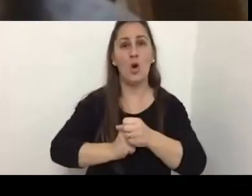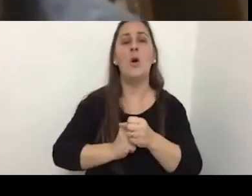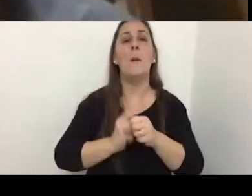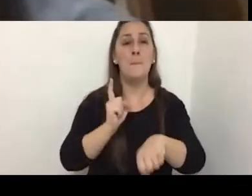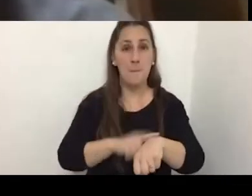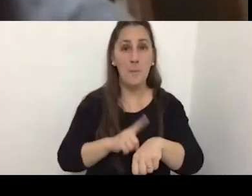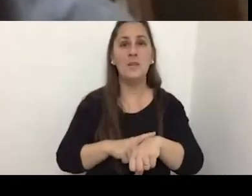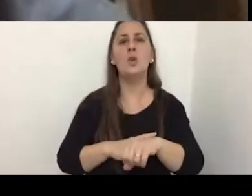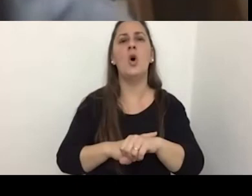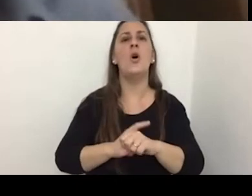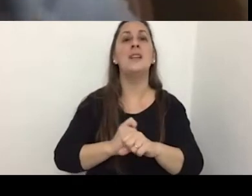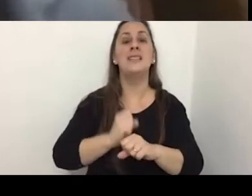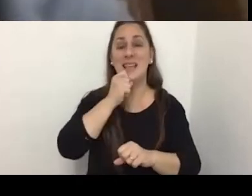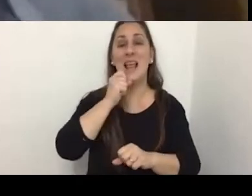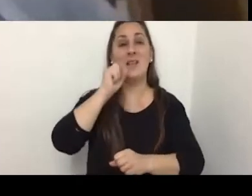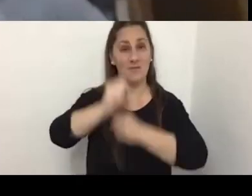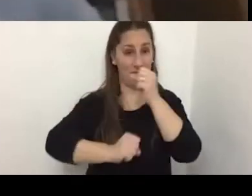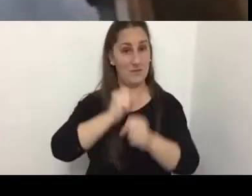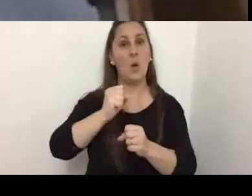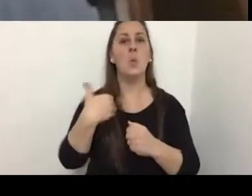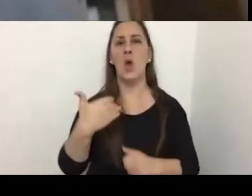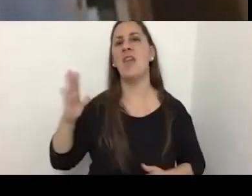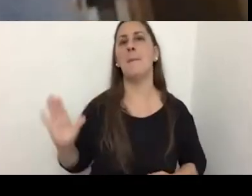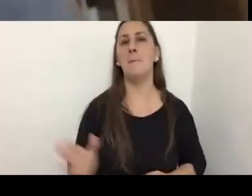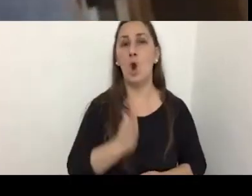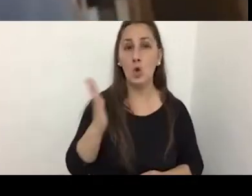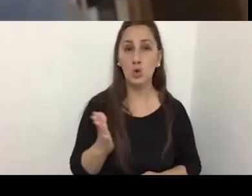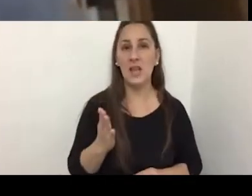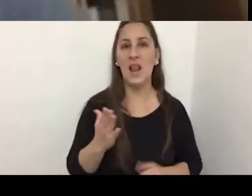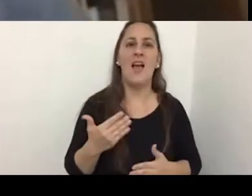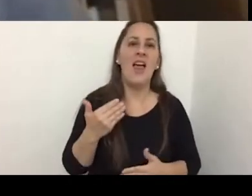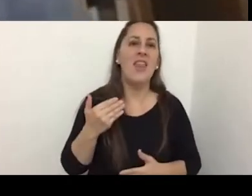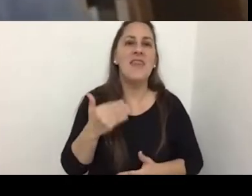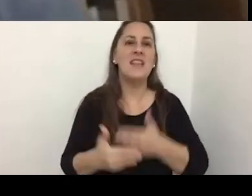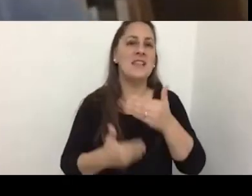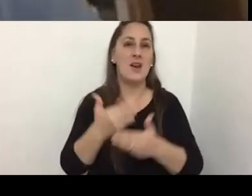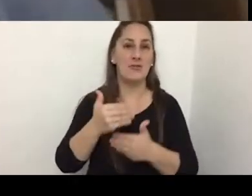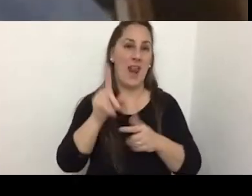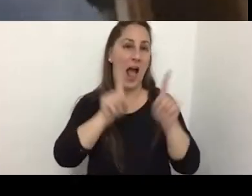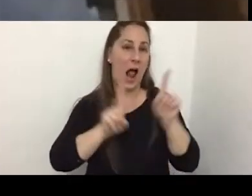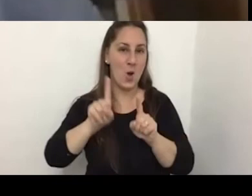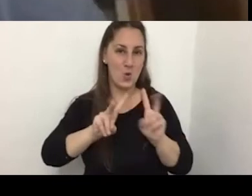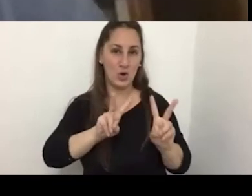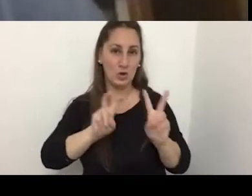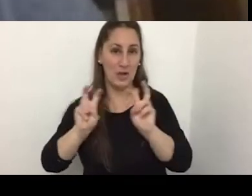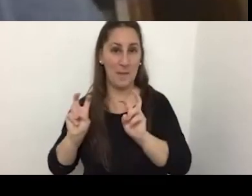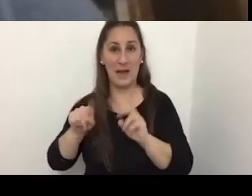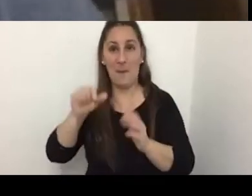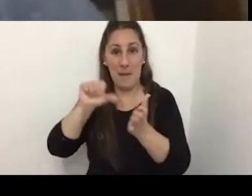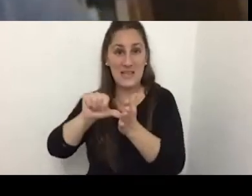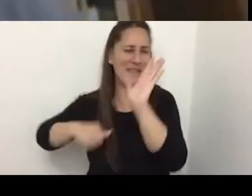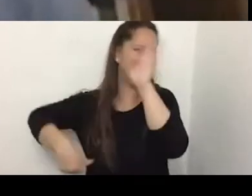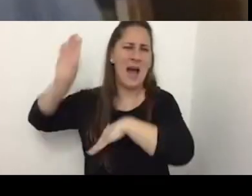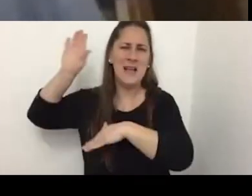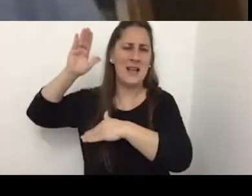se industrializaba, podía producir y desarrollar determinadas cuestiones que los países más desarrollados,